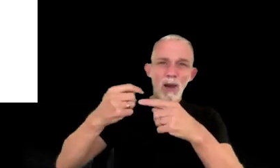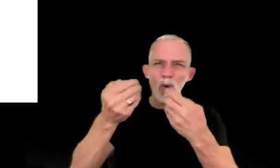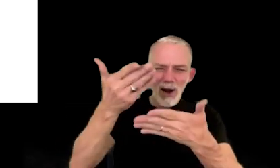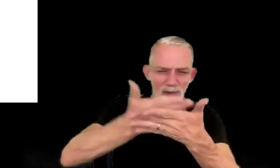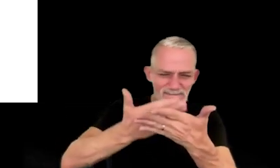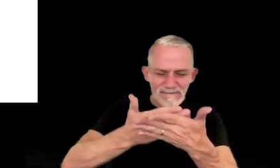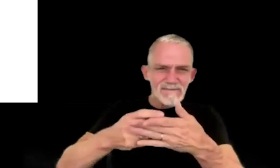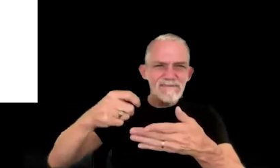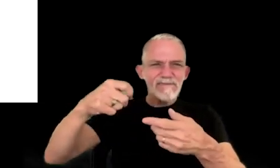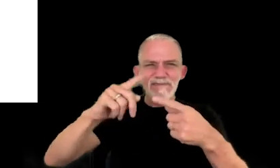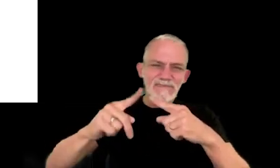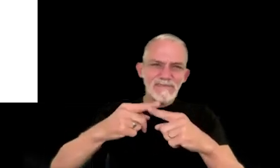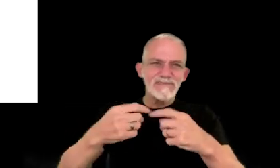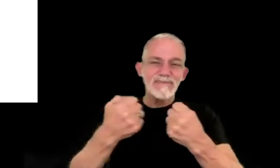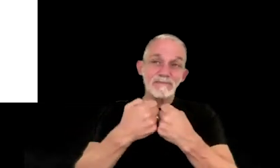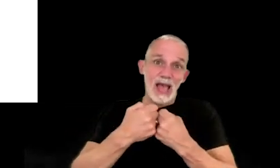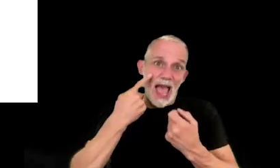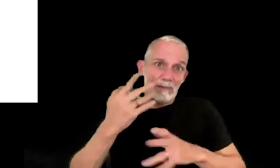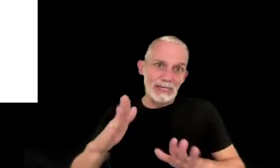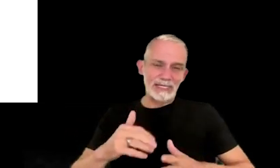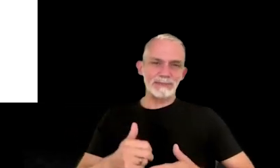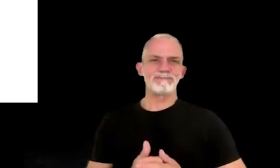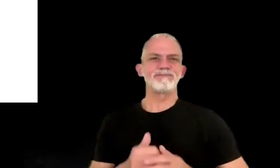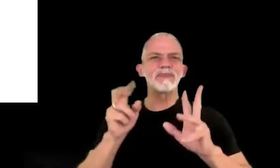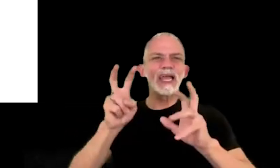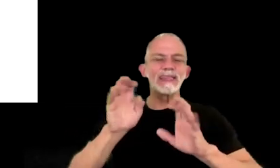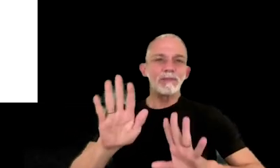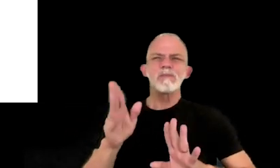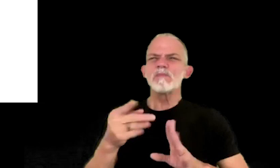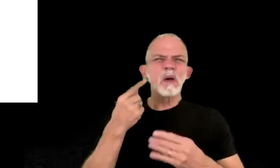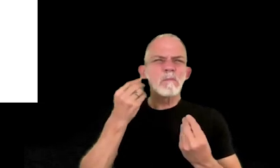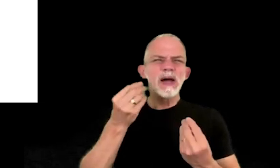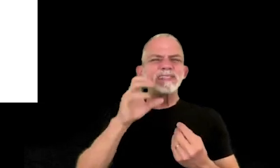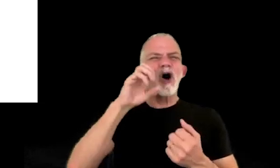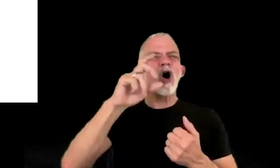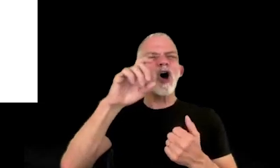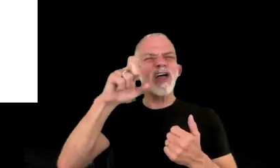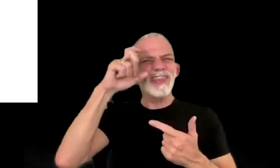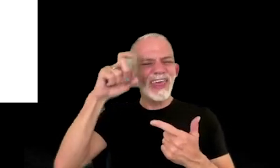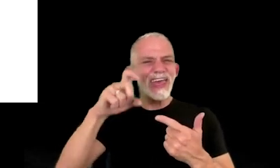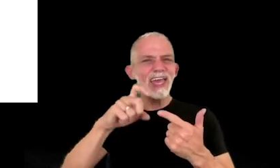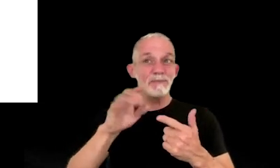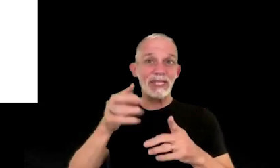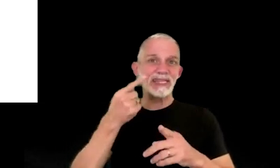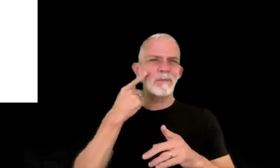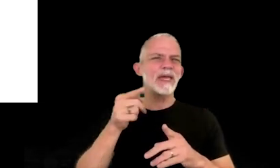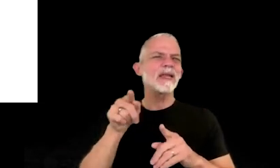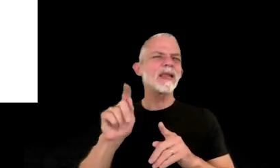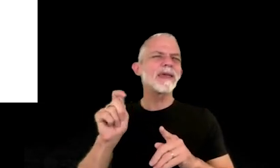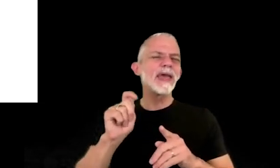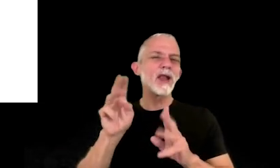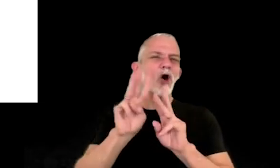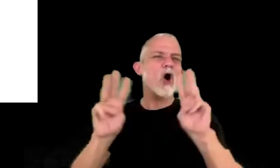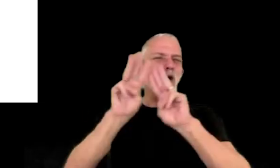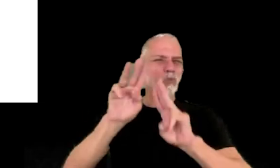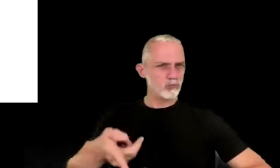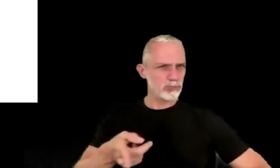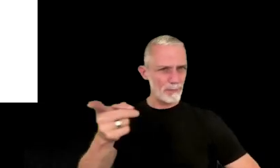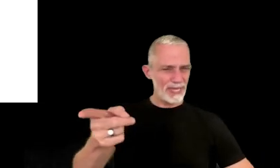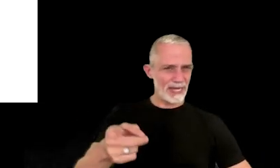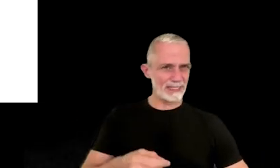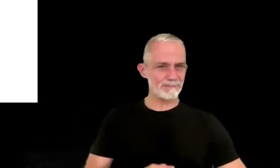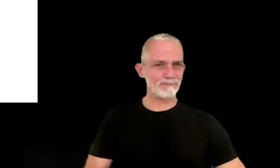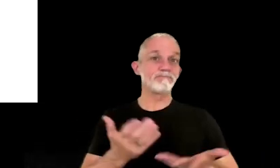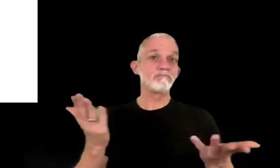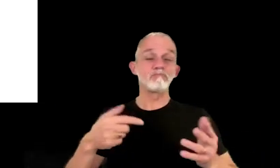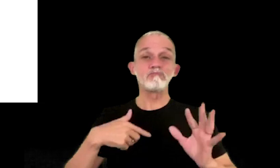de impuesto global al carbón. El tema acá que lo está trabajando la OCDE, o lo está viendo la OCDE, pero también lo está viendo Naciones Unidas actualmente. Y